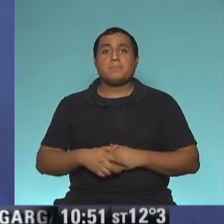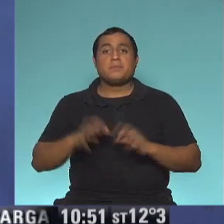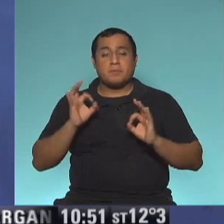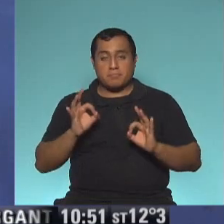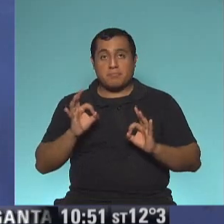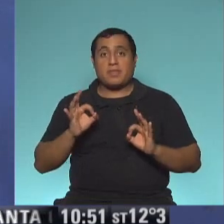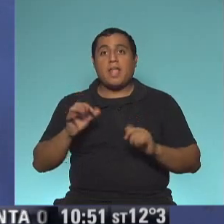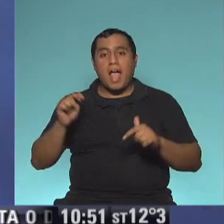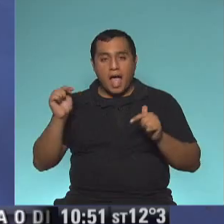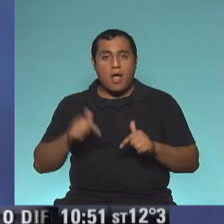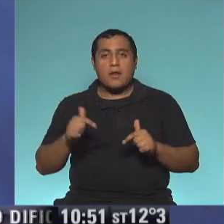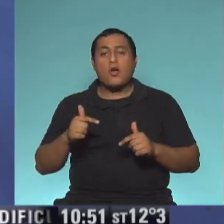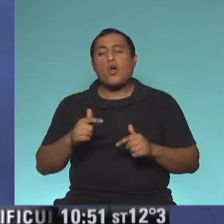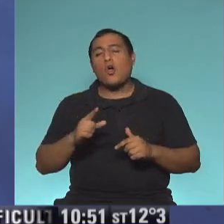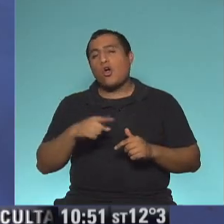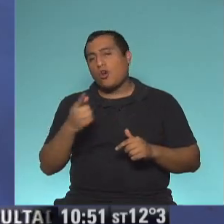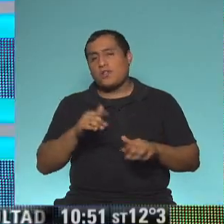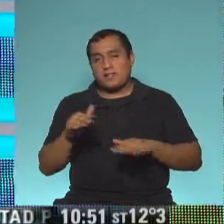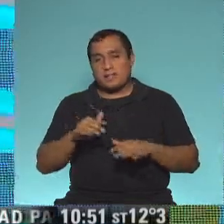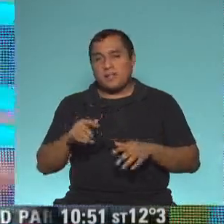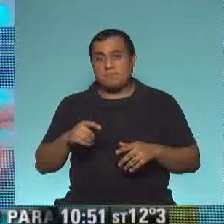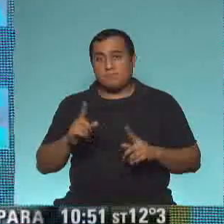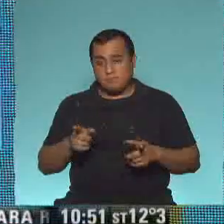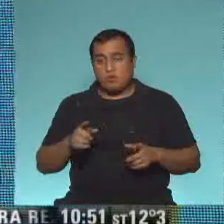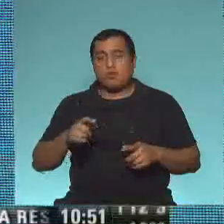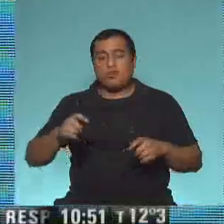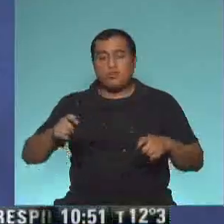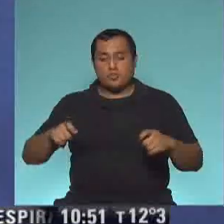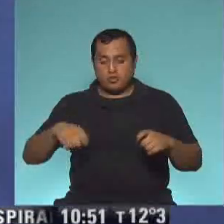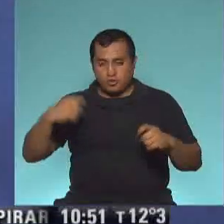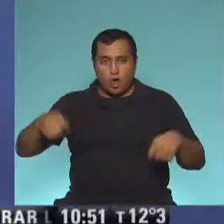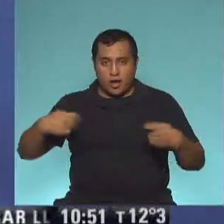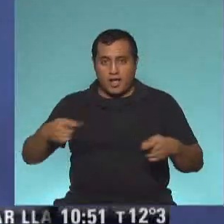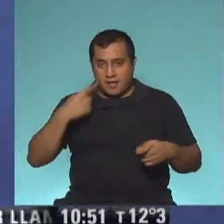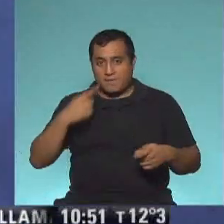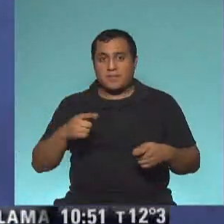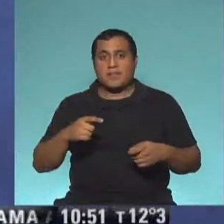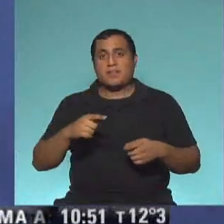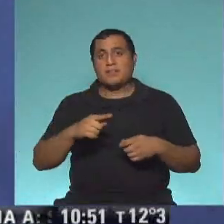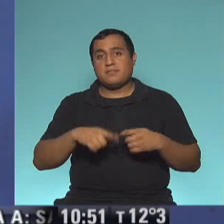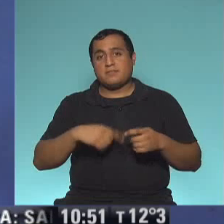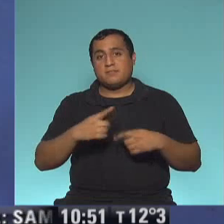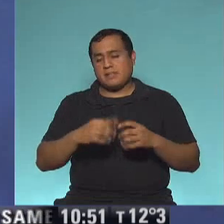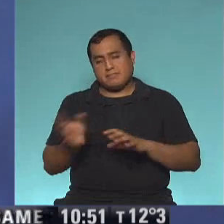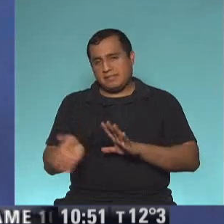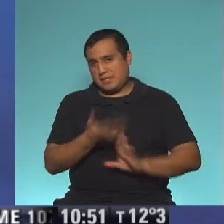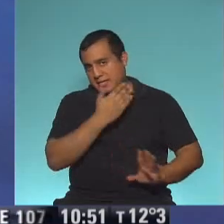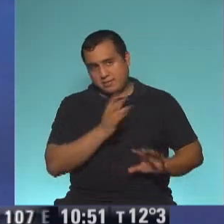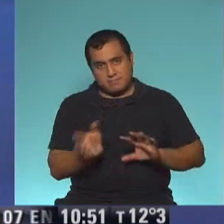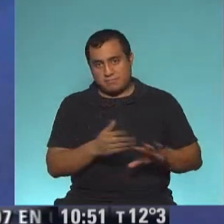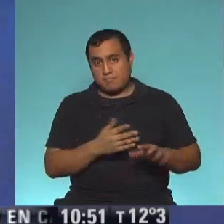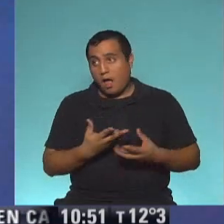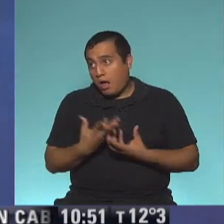ahora otra actividad con la soga. ¿Sí? Nosotros tenemos una soga ahí atada, esta la vamos a sacar. ¿Querés que ayude,